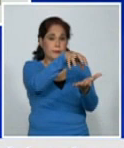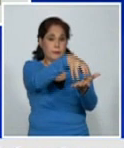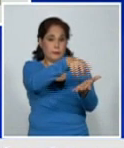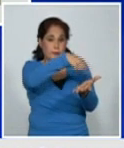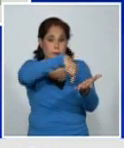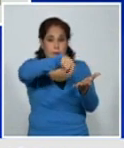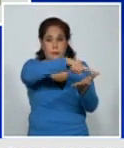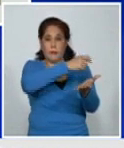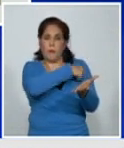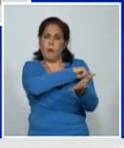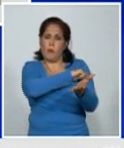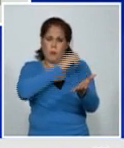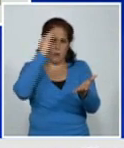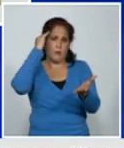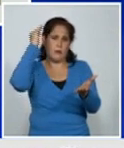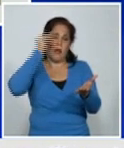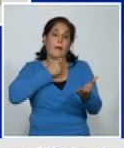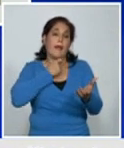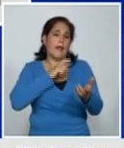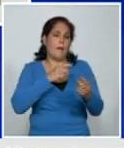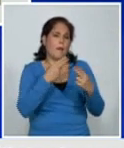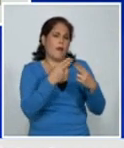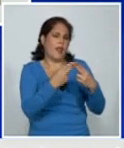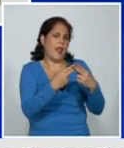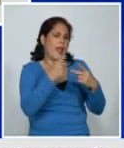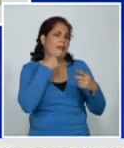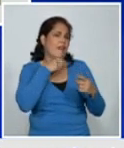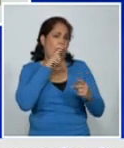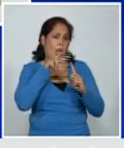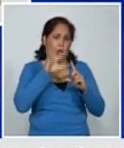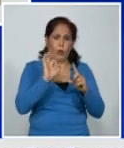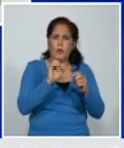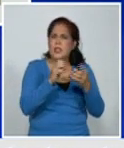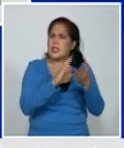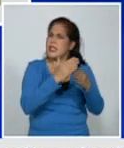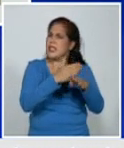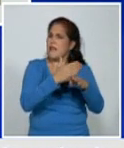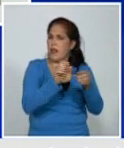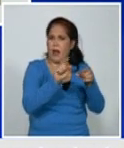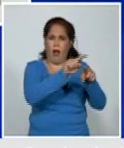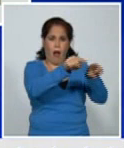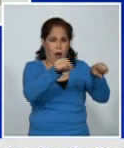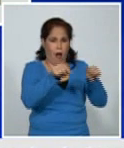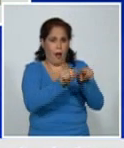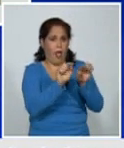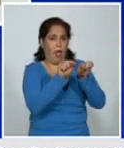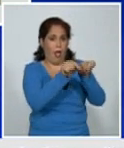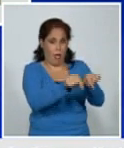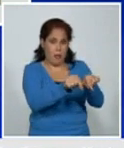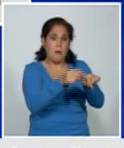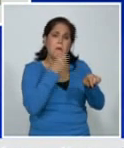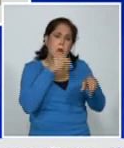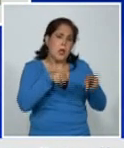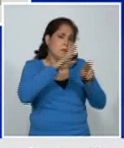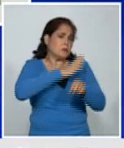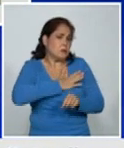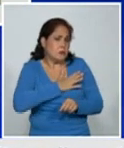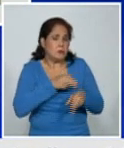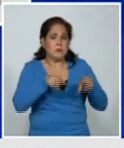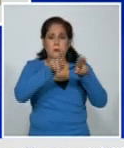población maneja es cuando ya en un área determinada, puede ser un un centro institucional, puede